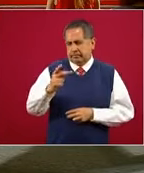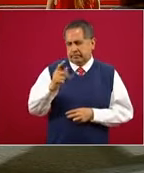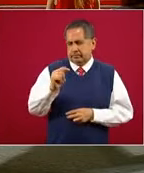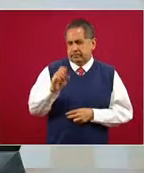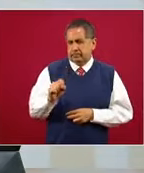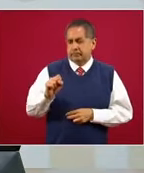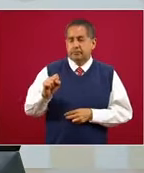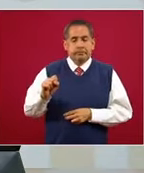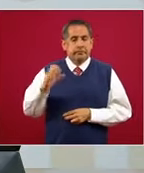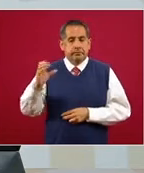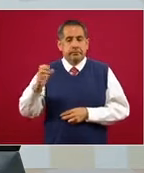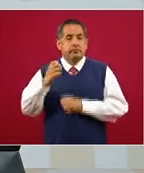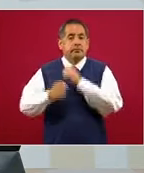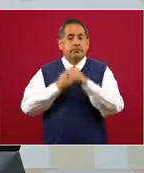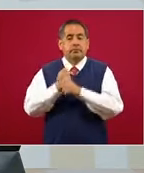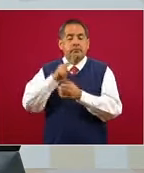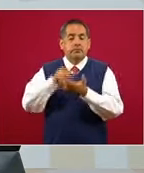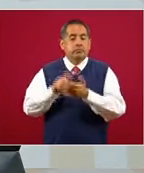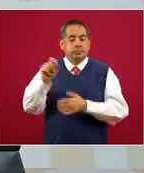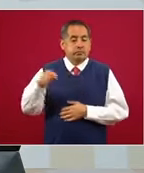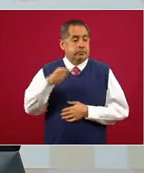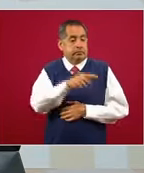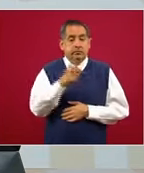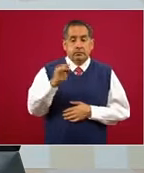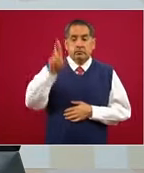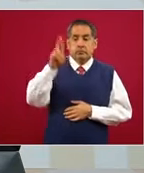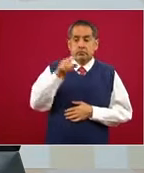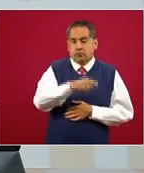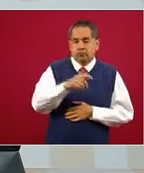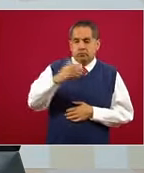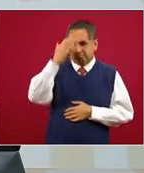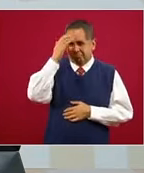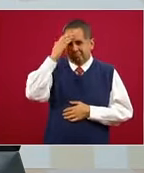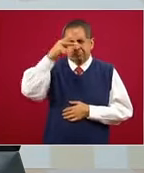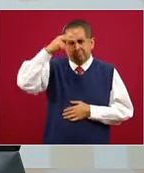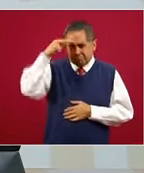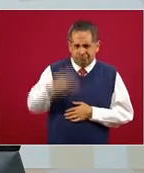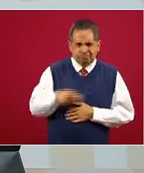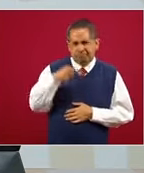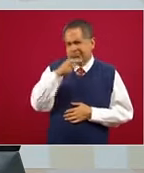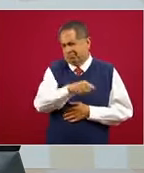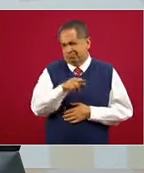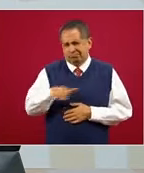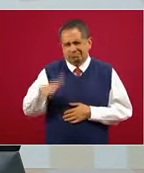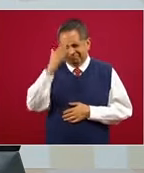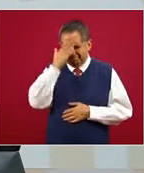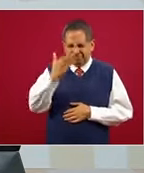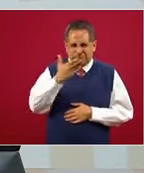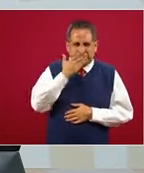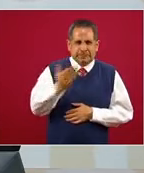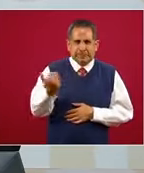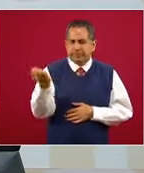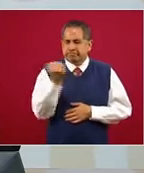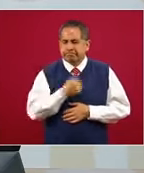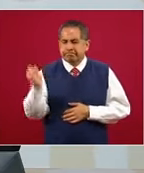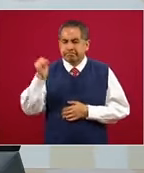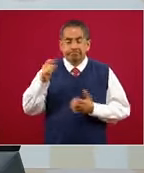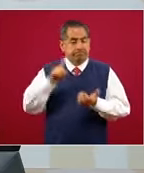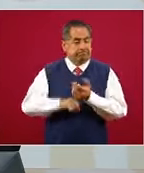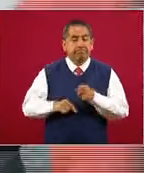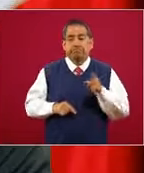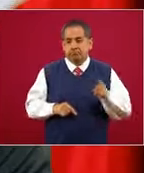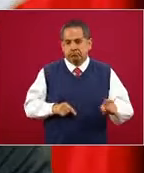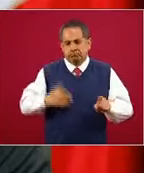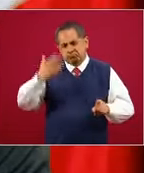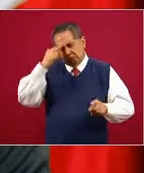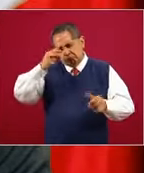en 2020. El doctor Kersenovich es muy conocido en México, es un médico muy competente, muy prestigiado, un